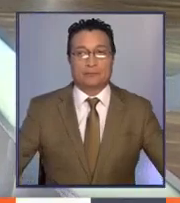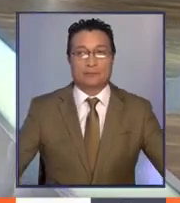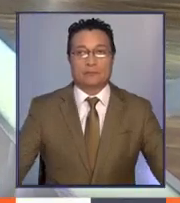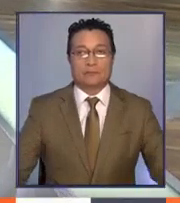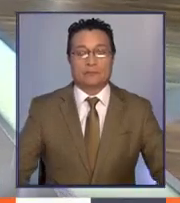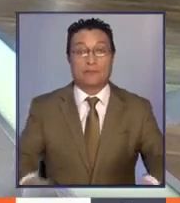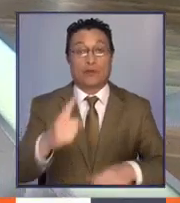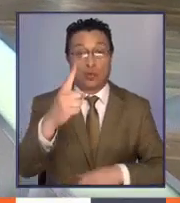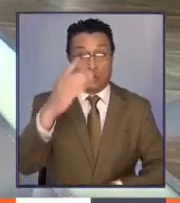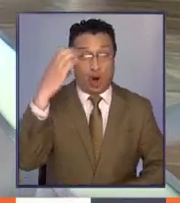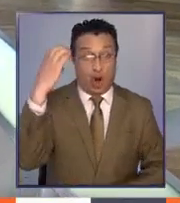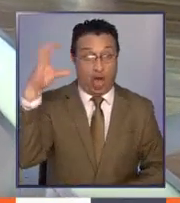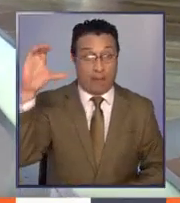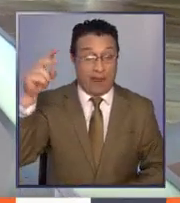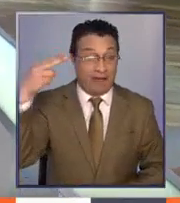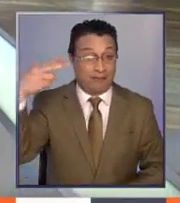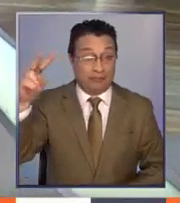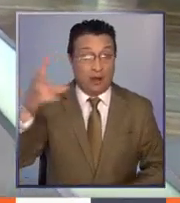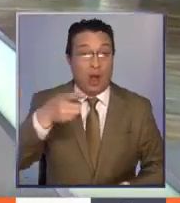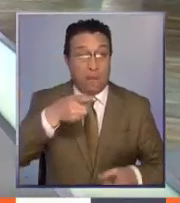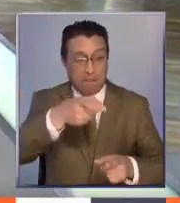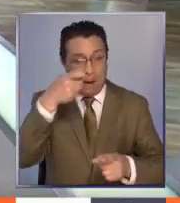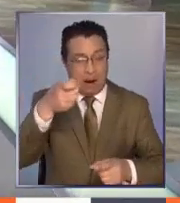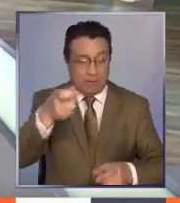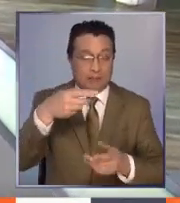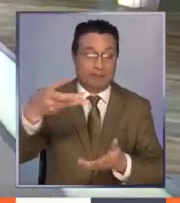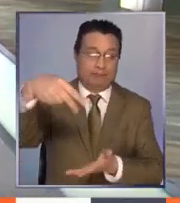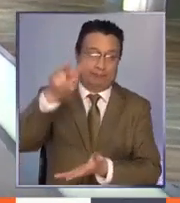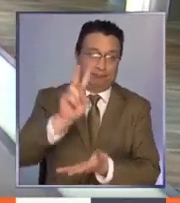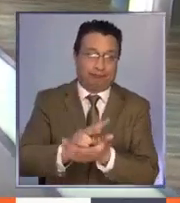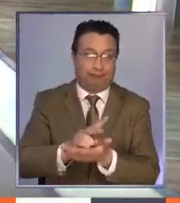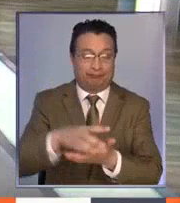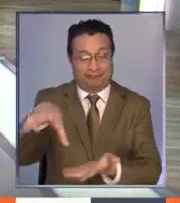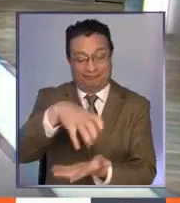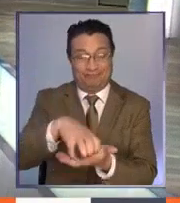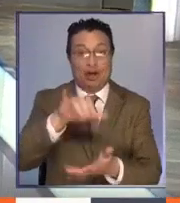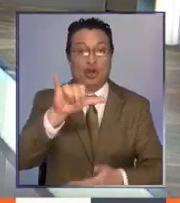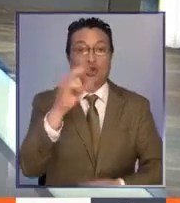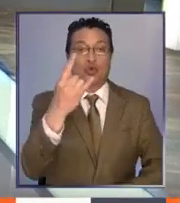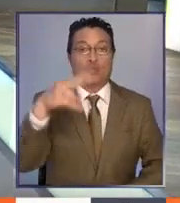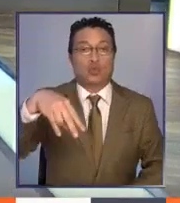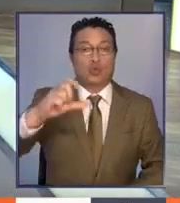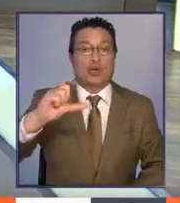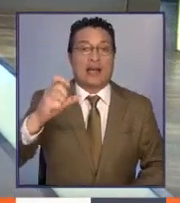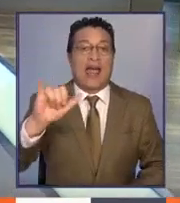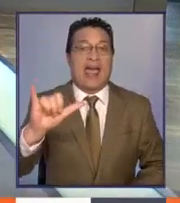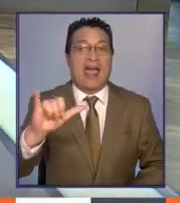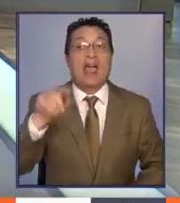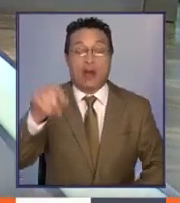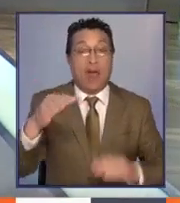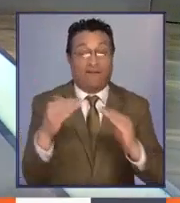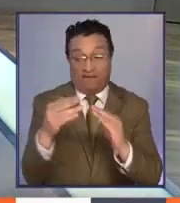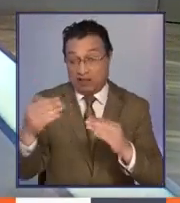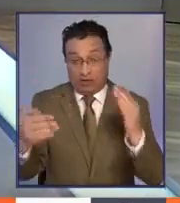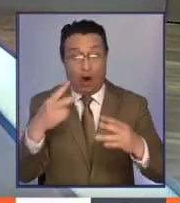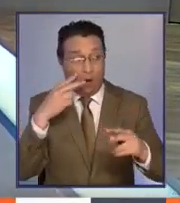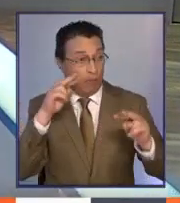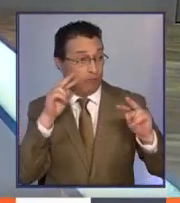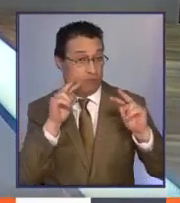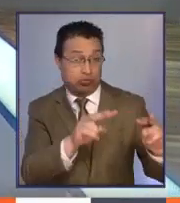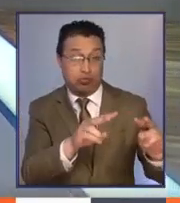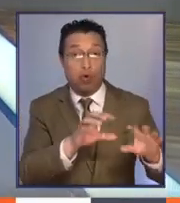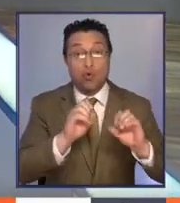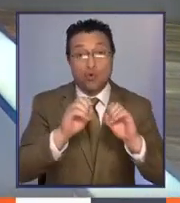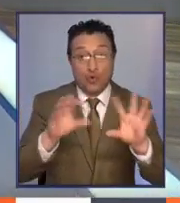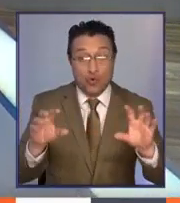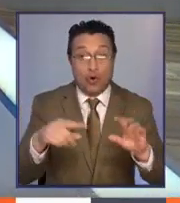Un colombiano fue acribillado a plena luz del día en el barrio Yungay y frente a varios vecinos que transitaban por ese lugar. Para